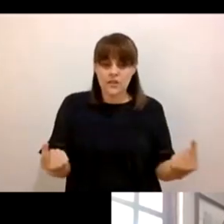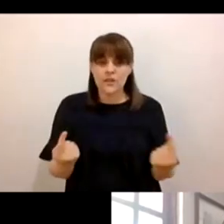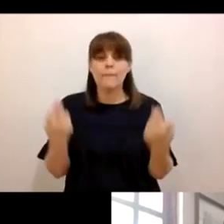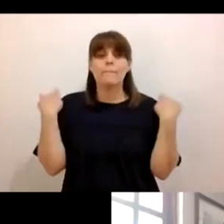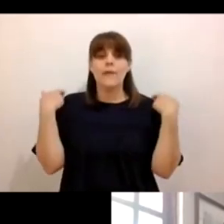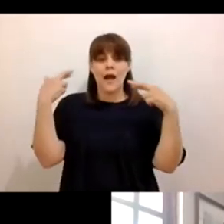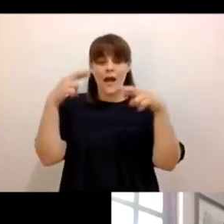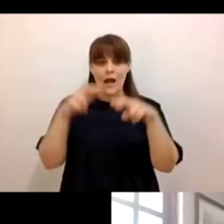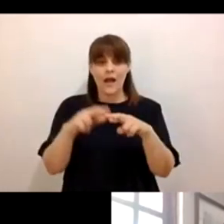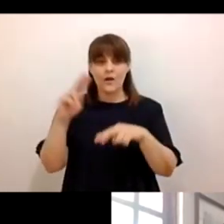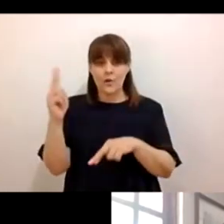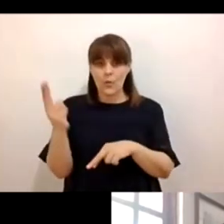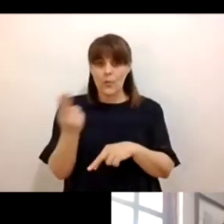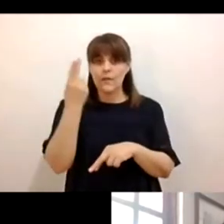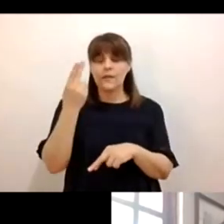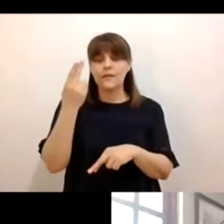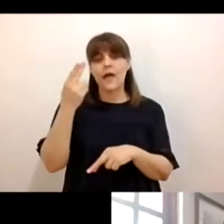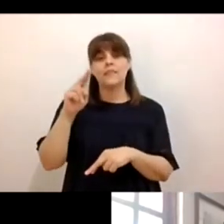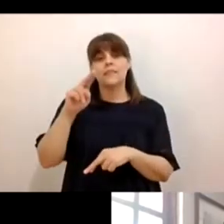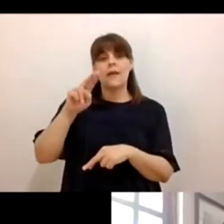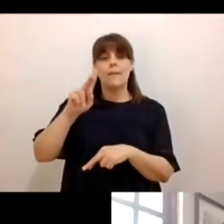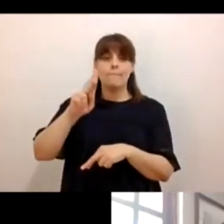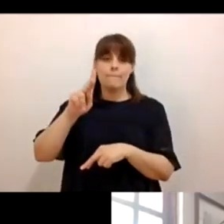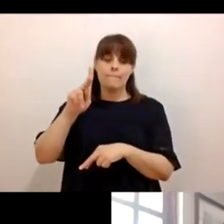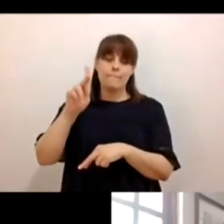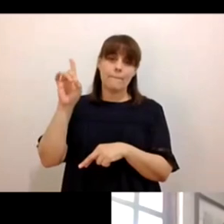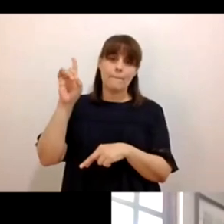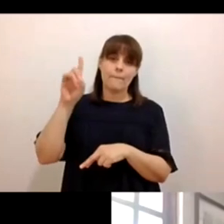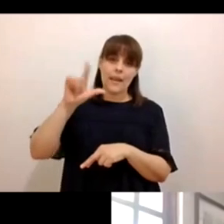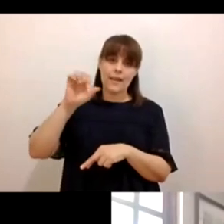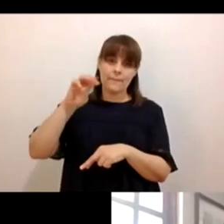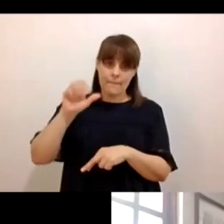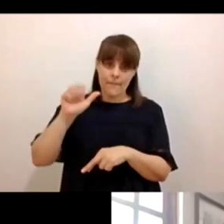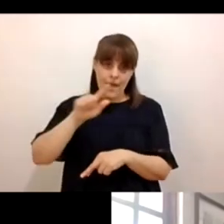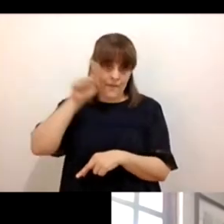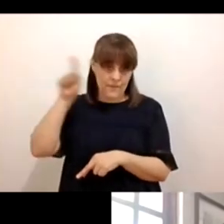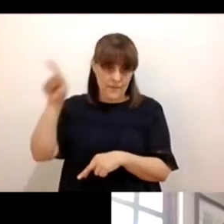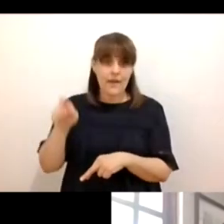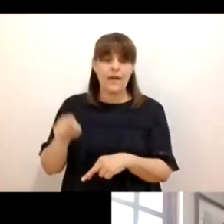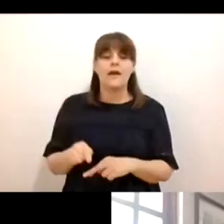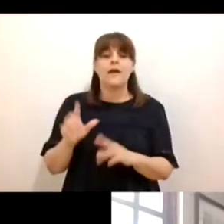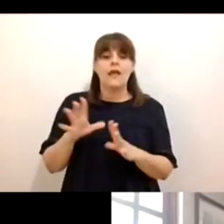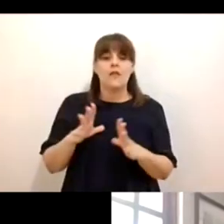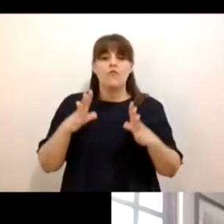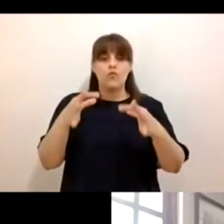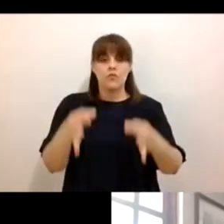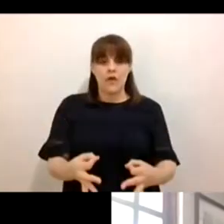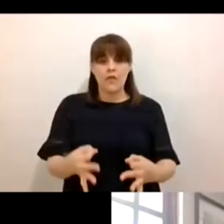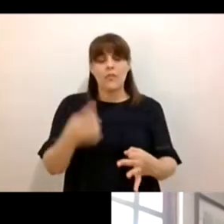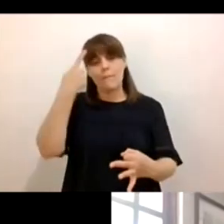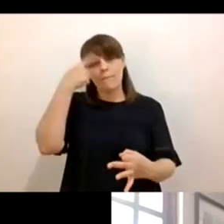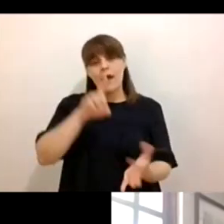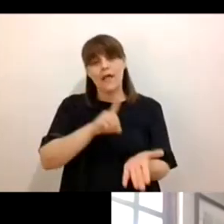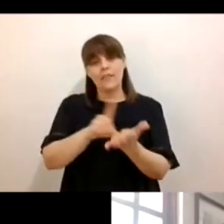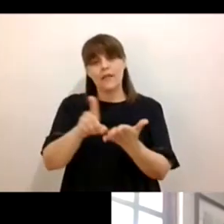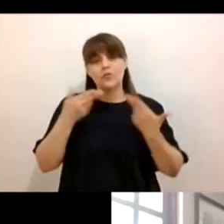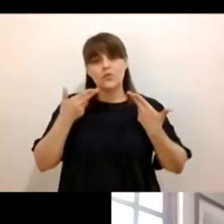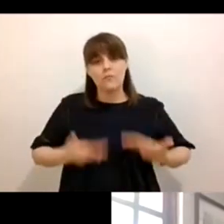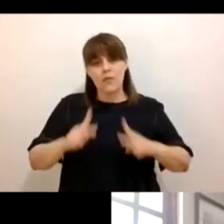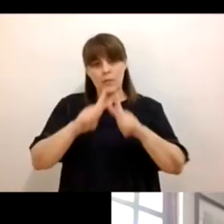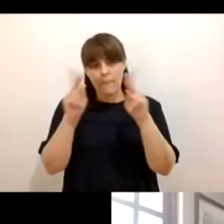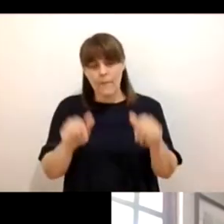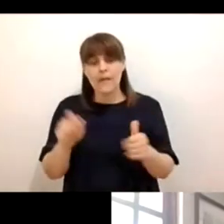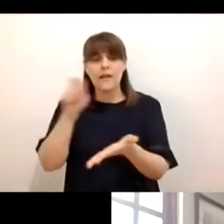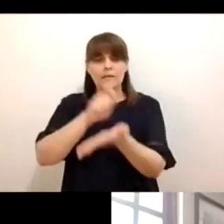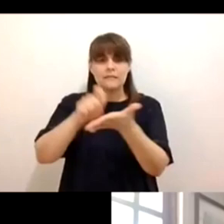educativa en la universidad san marcos de lima miembro fundador del instituto peruano de educación en derechos humanos y la paz escritor